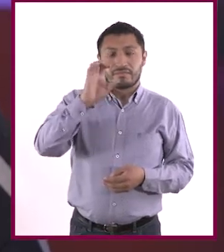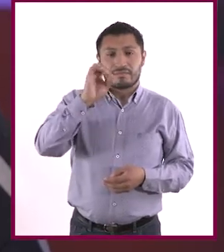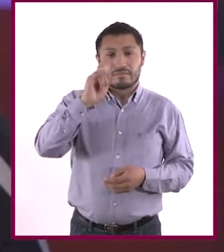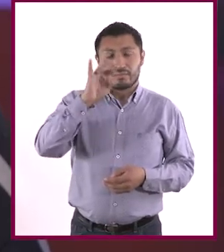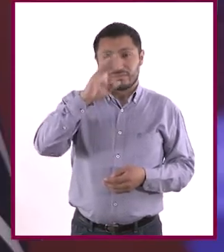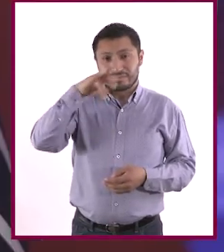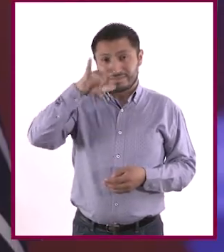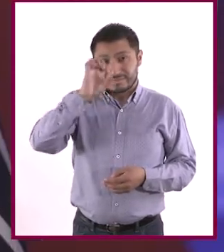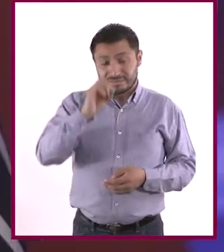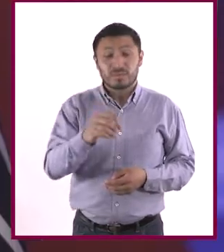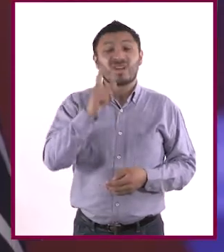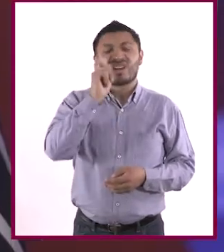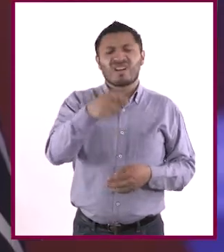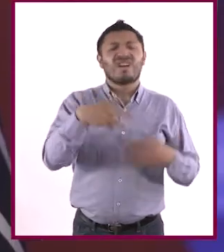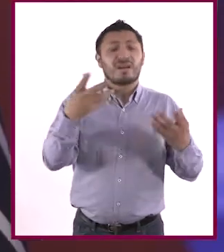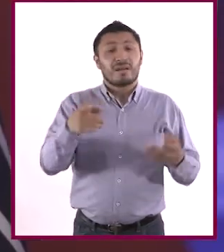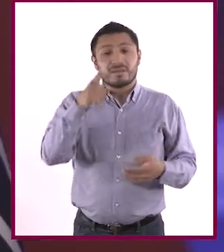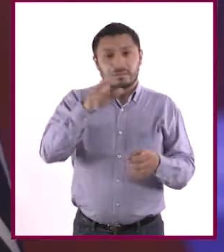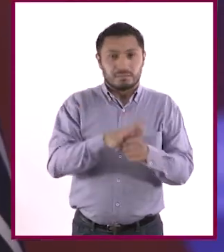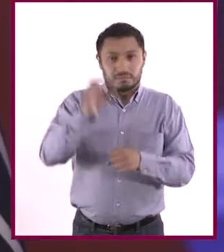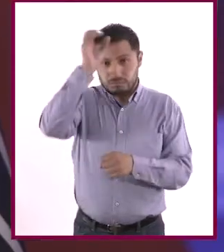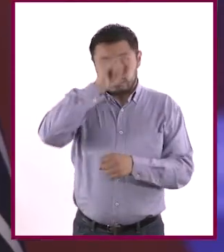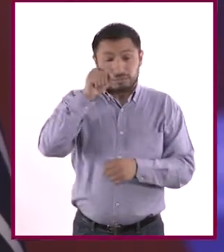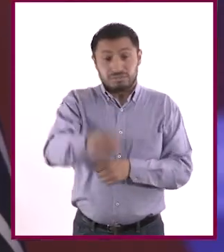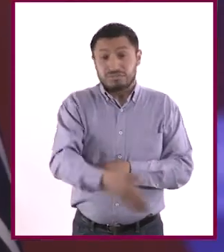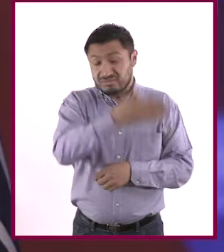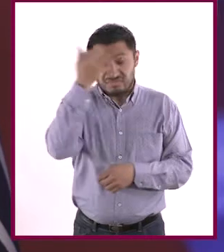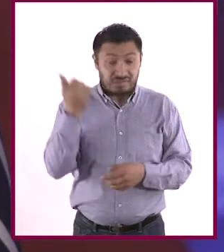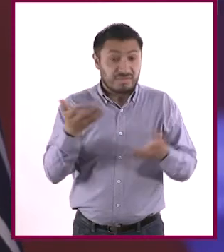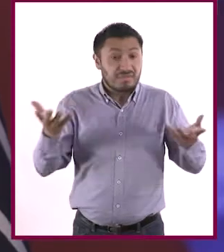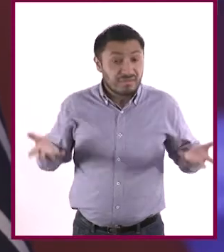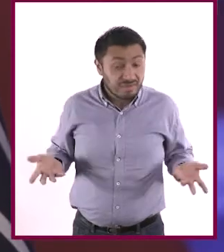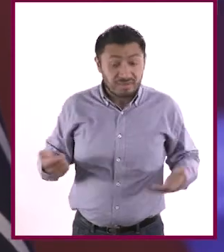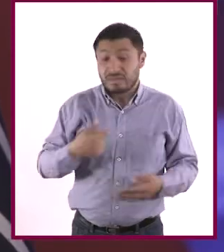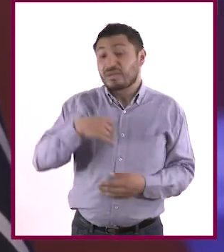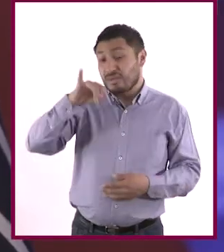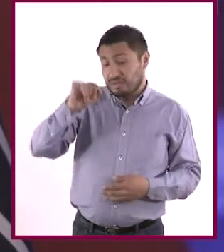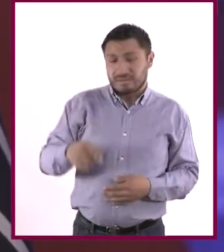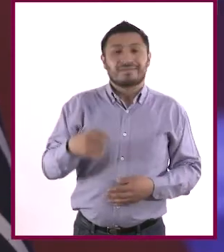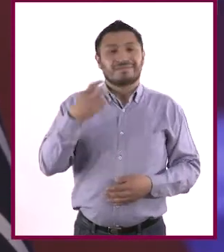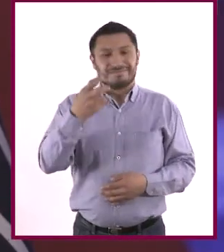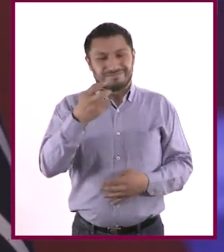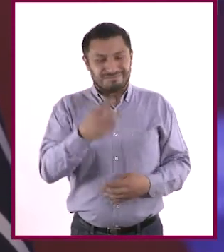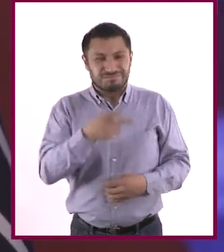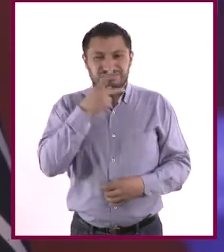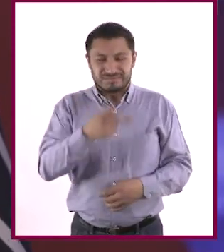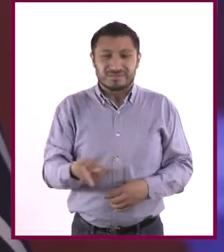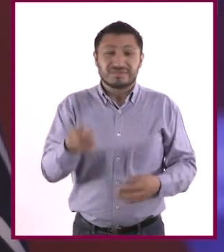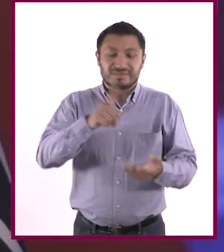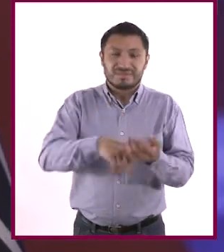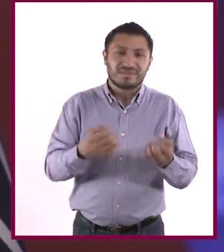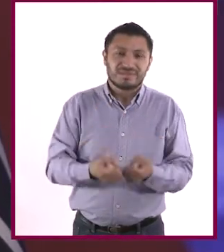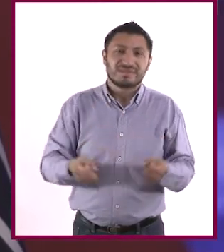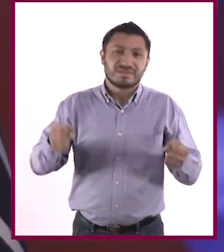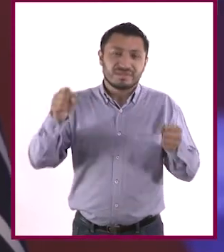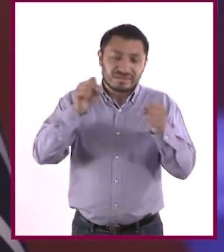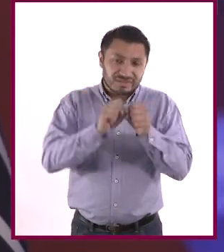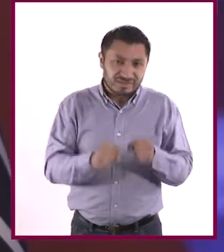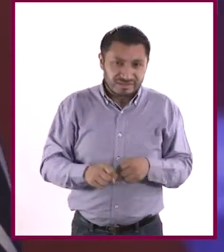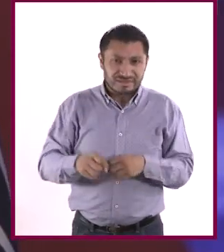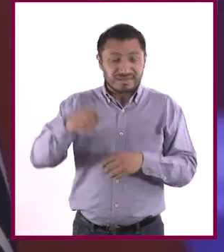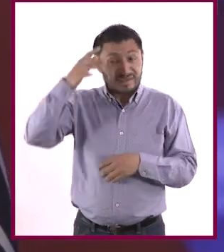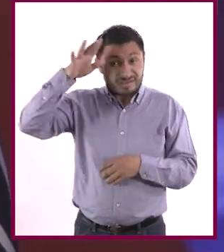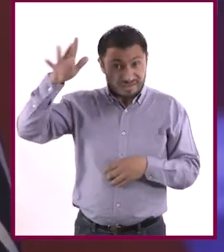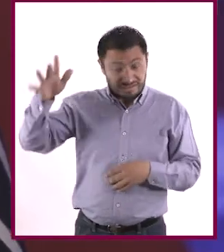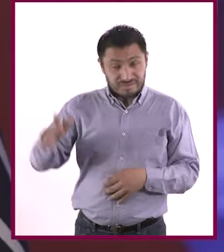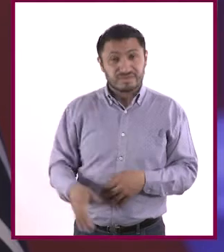lo siguiente? ¿Qué vas a opinar si todavía no sabes nada de la vida? Yo sí. Son frases que se dicen en una sociedad adultocentrista. Hoy veremos